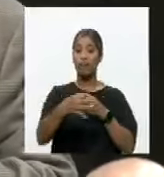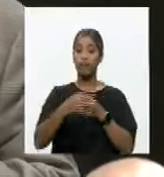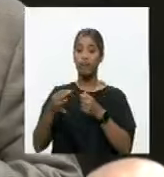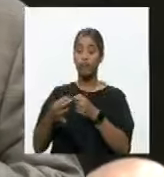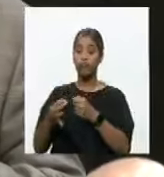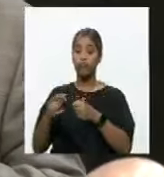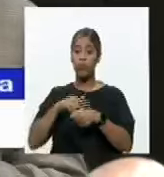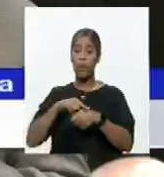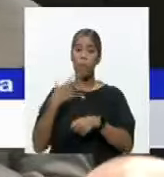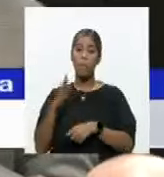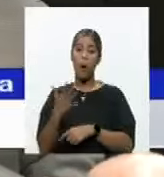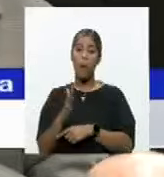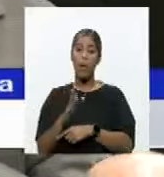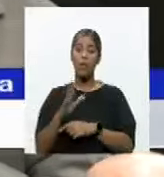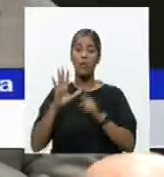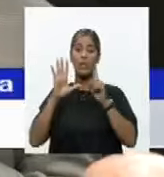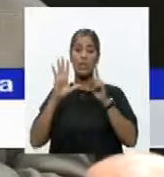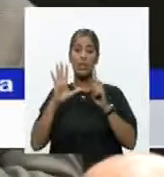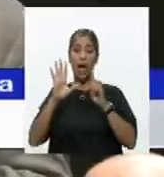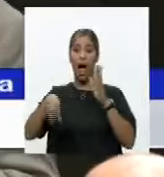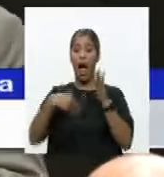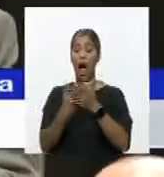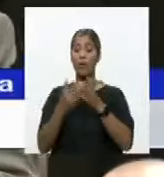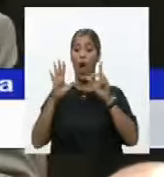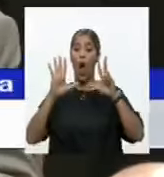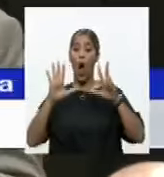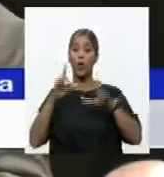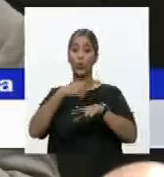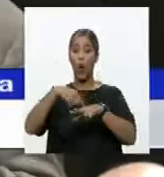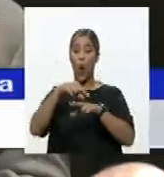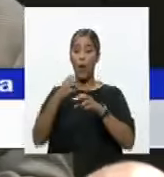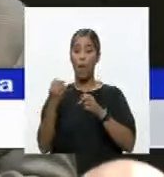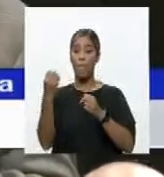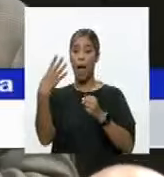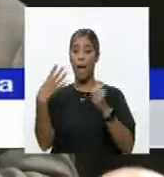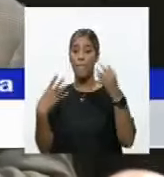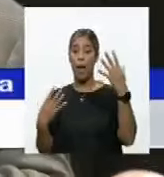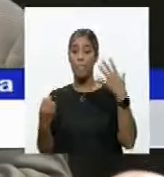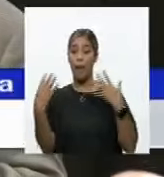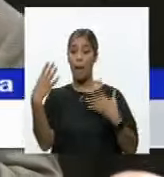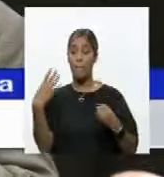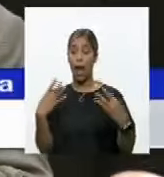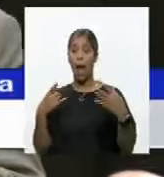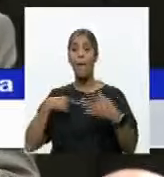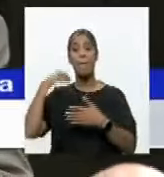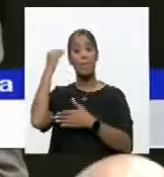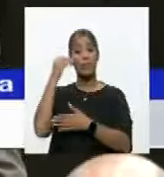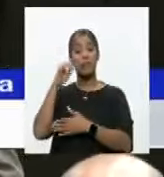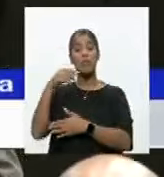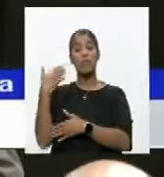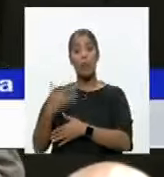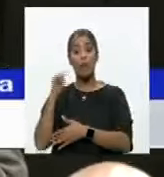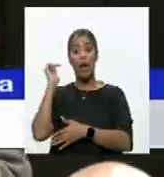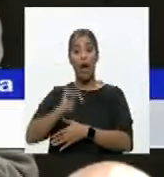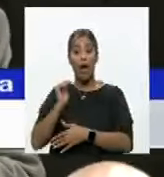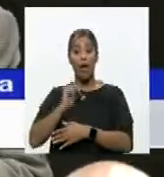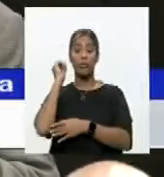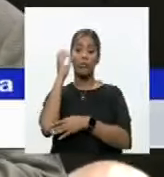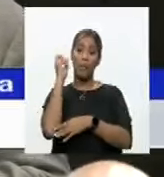duró aproximadamente entre 6 y 8 horas para el restablecimiento del servicio eléctrico. Consideramos que es indispensable que esta Asamblea